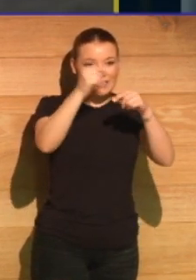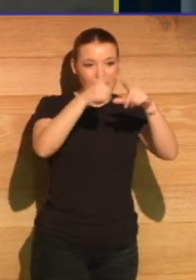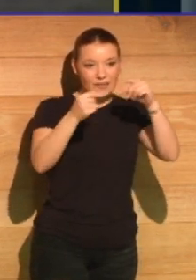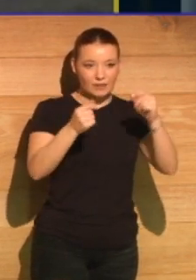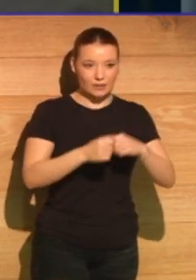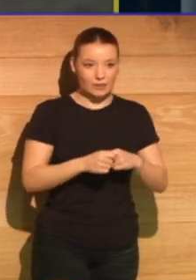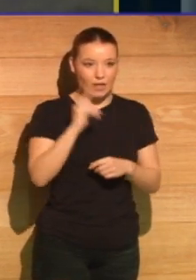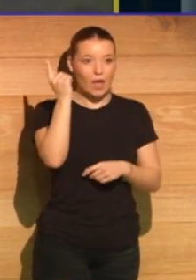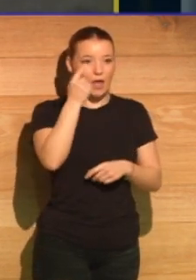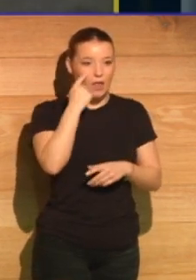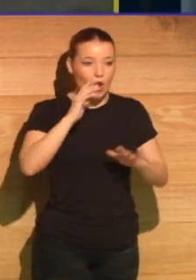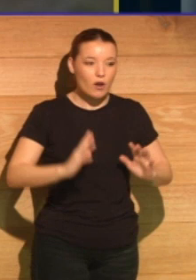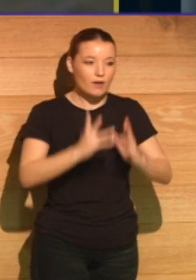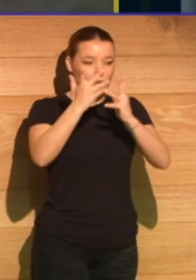revolución.